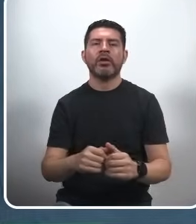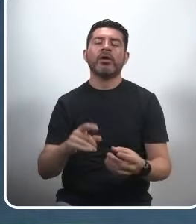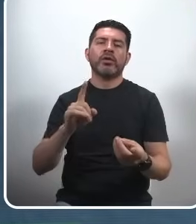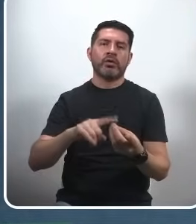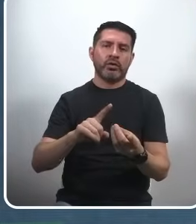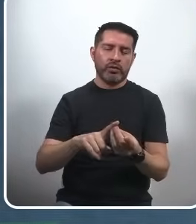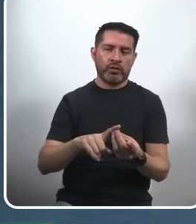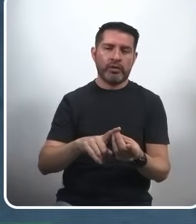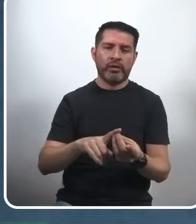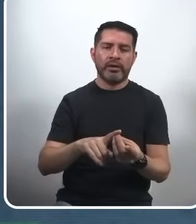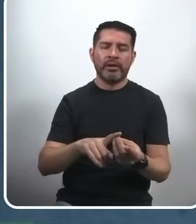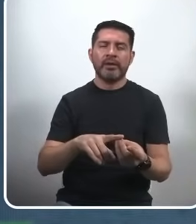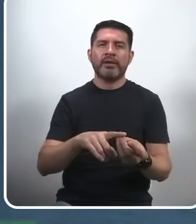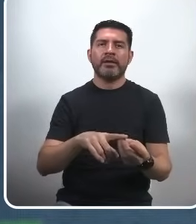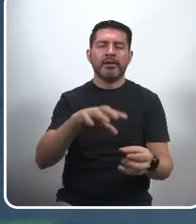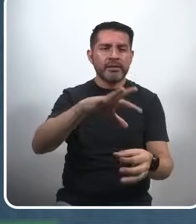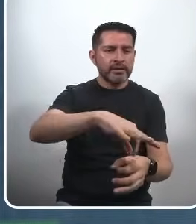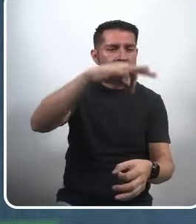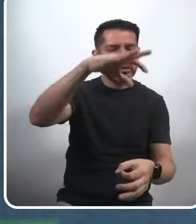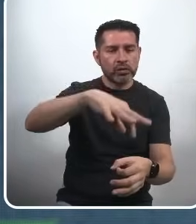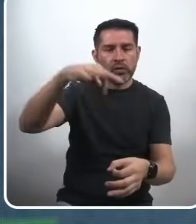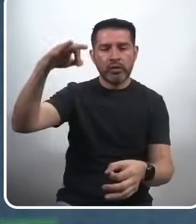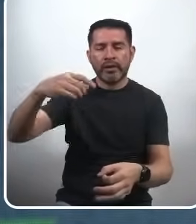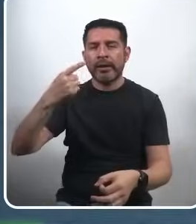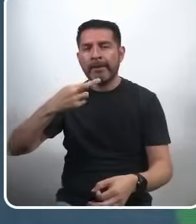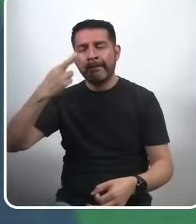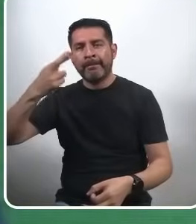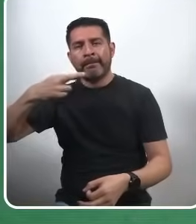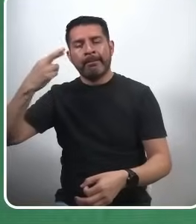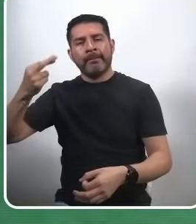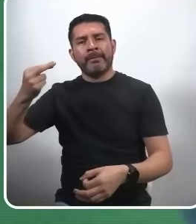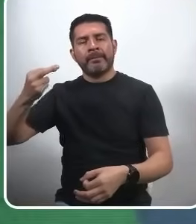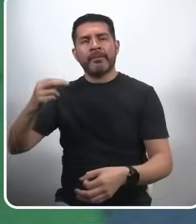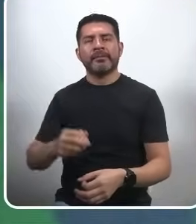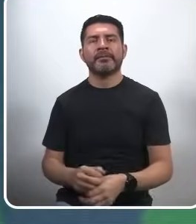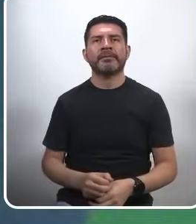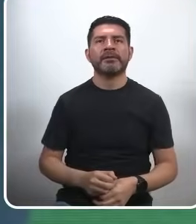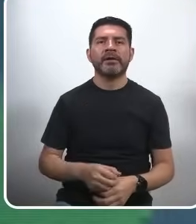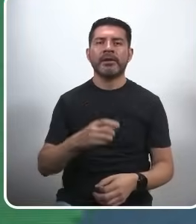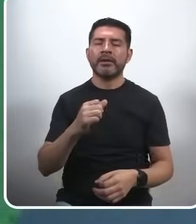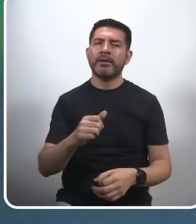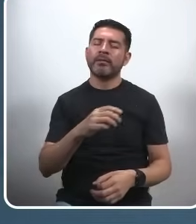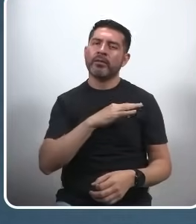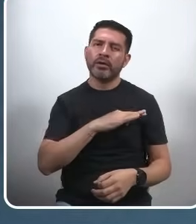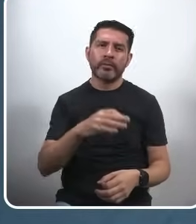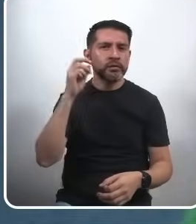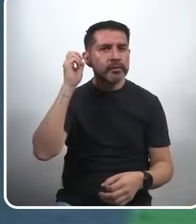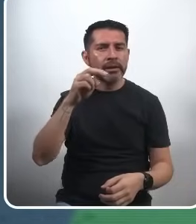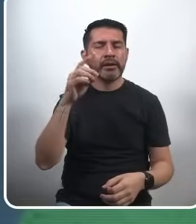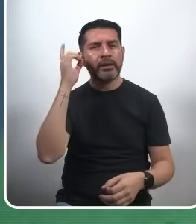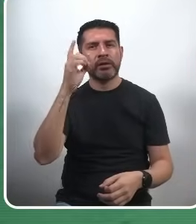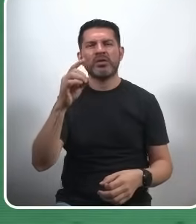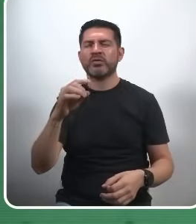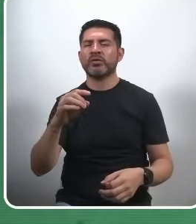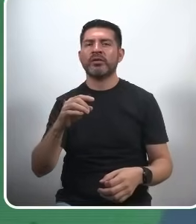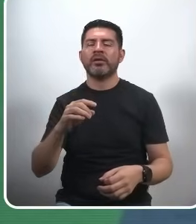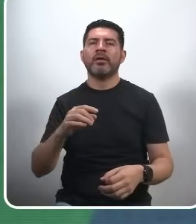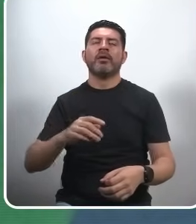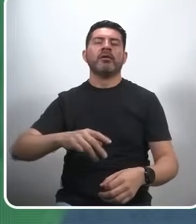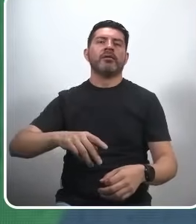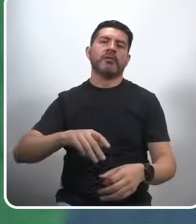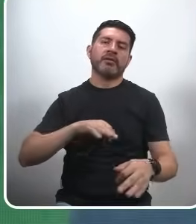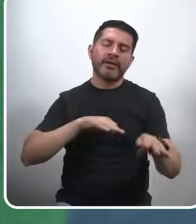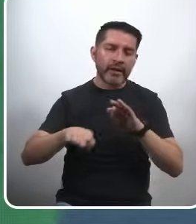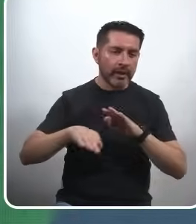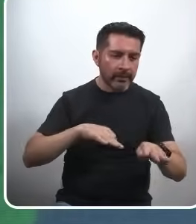esencias de los ingredientes para mezclarlos. Y hablábamos de cómo Dios tiene que tratar conmigo, con nosotros, para